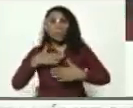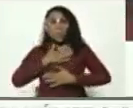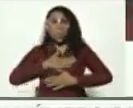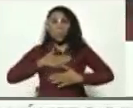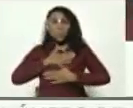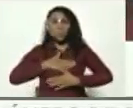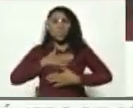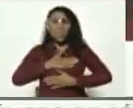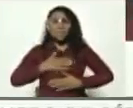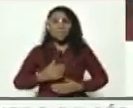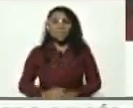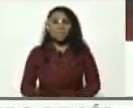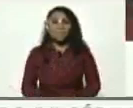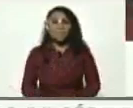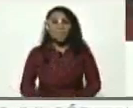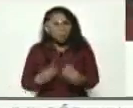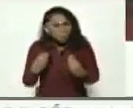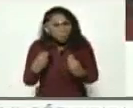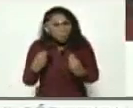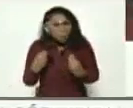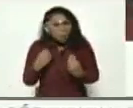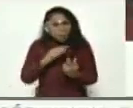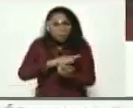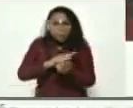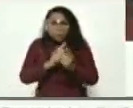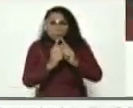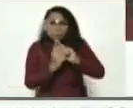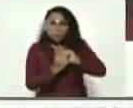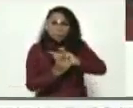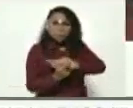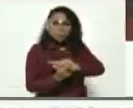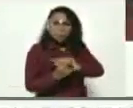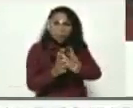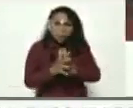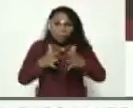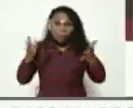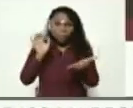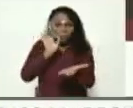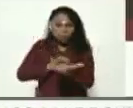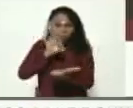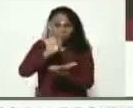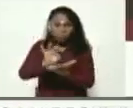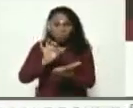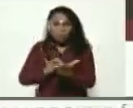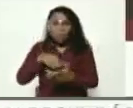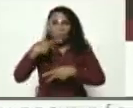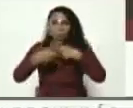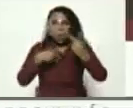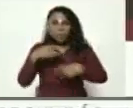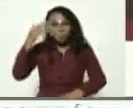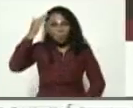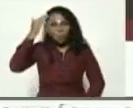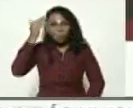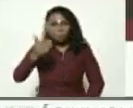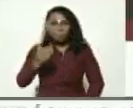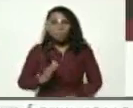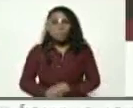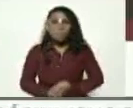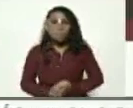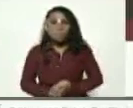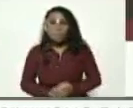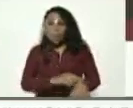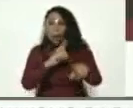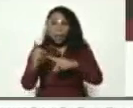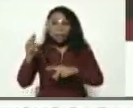comodidades, para convertirse al gran estratega político-militar. De